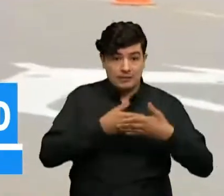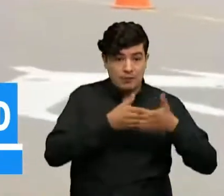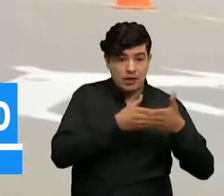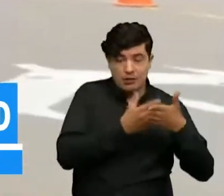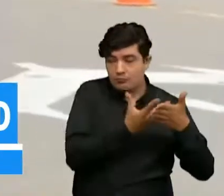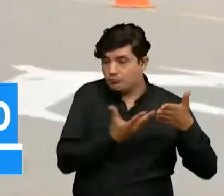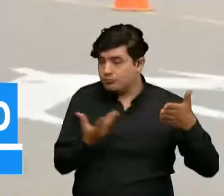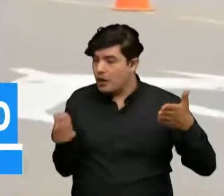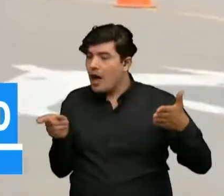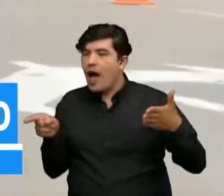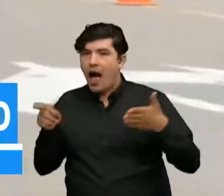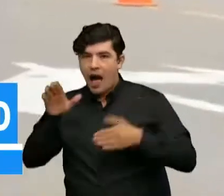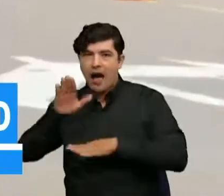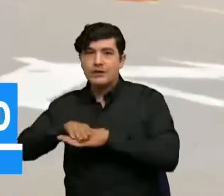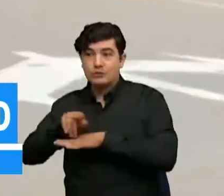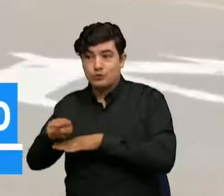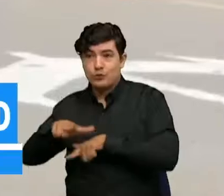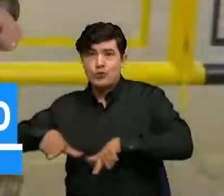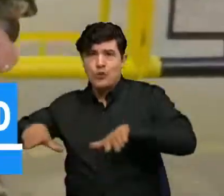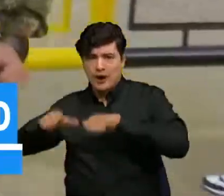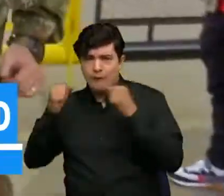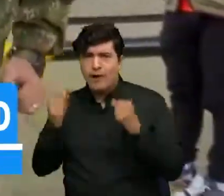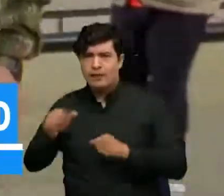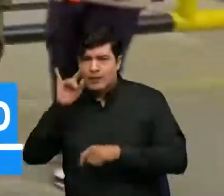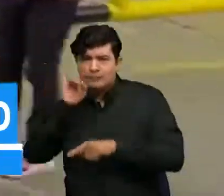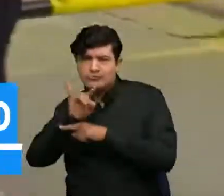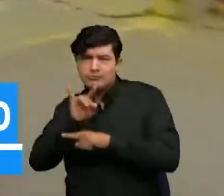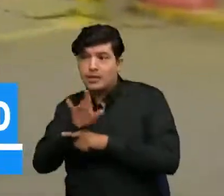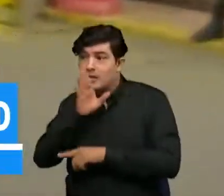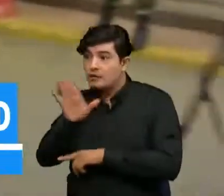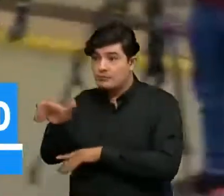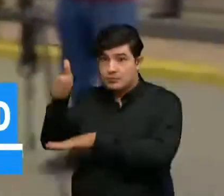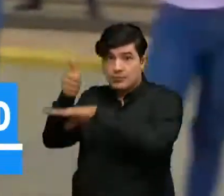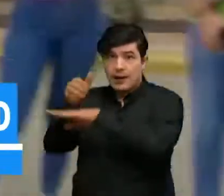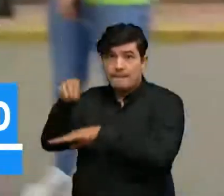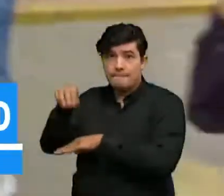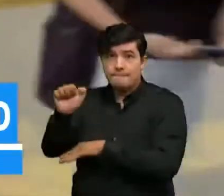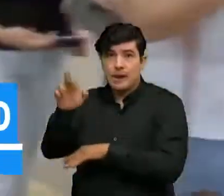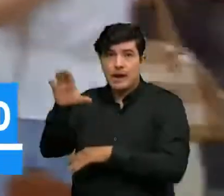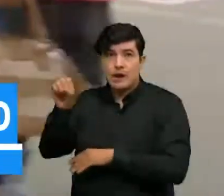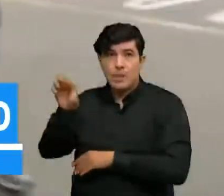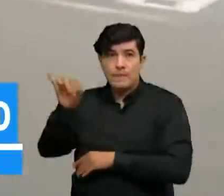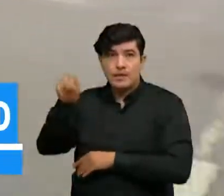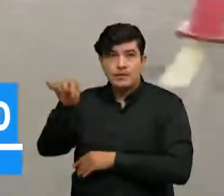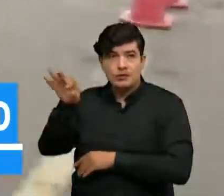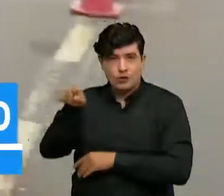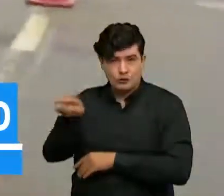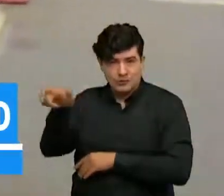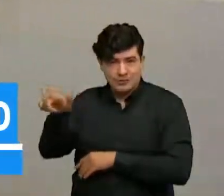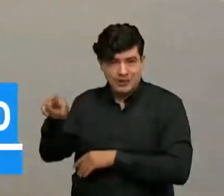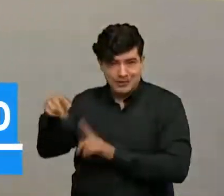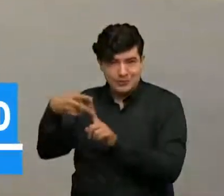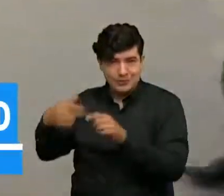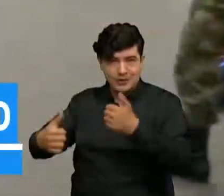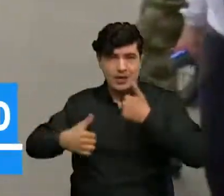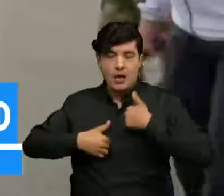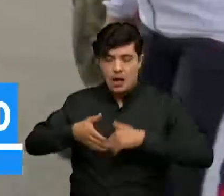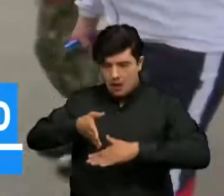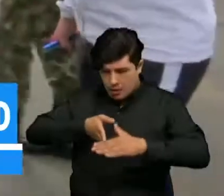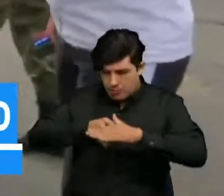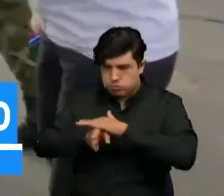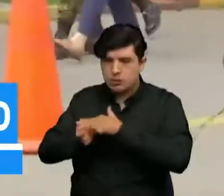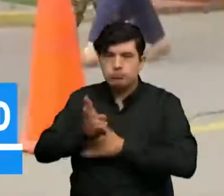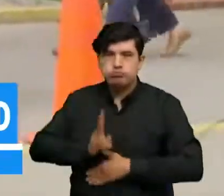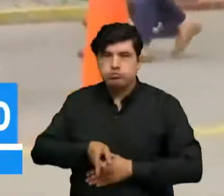principal advierten que en el lugar se extremó la seguridad. El mayor general Marcos Pinto, comandante de la segunda división del ejército, ingresa por la entrada